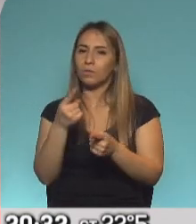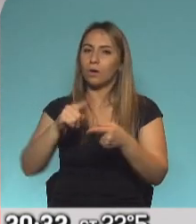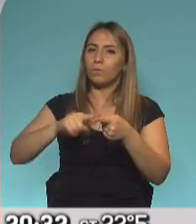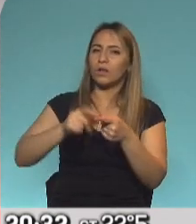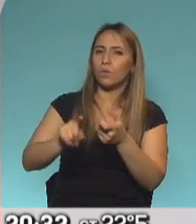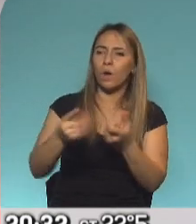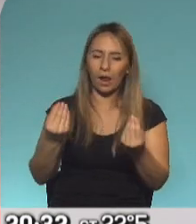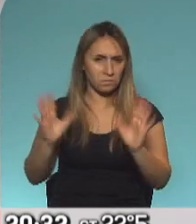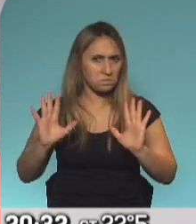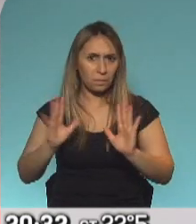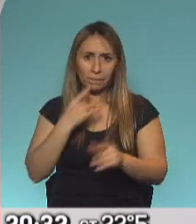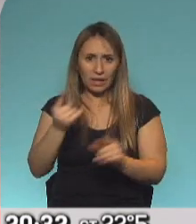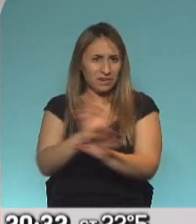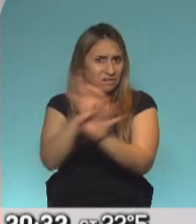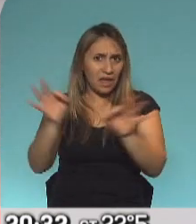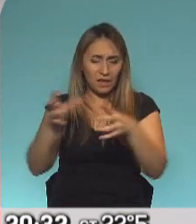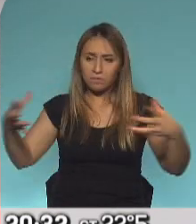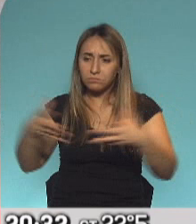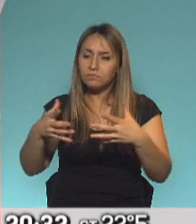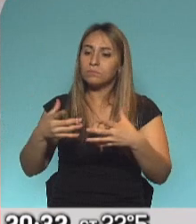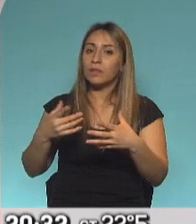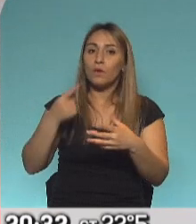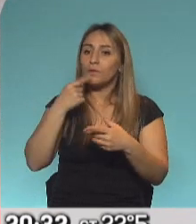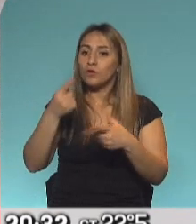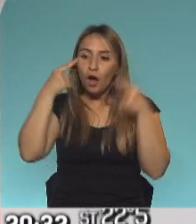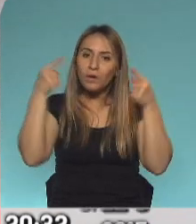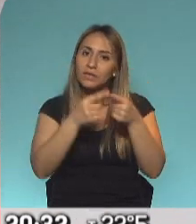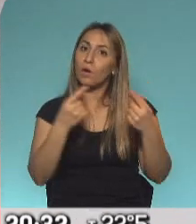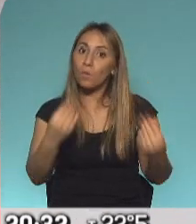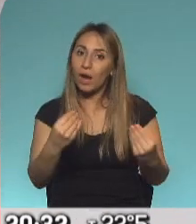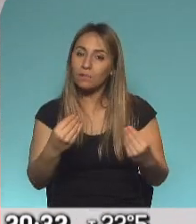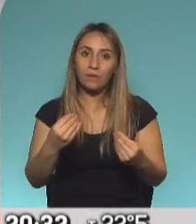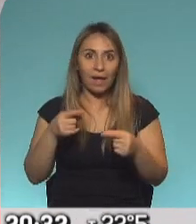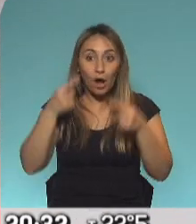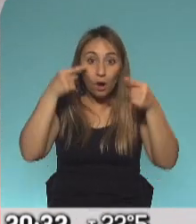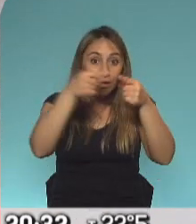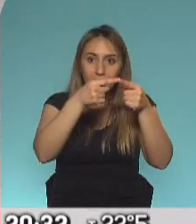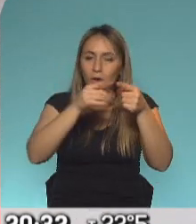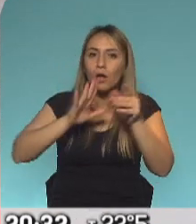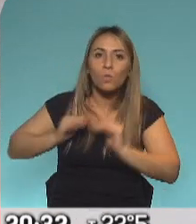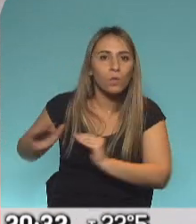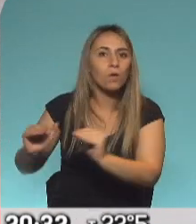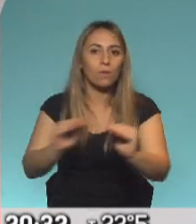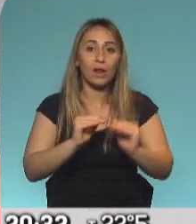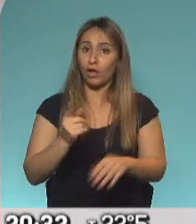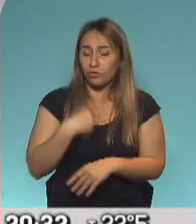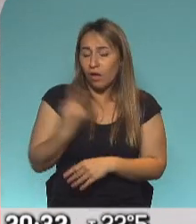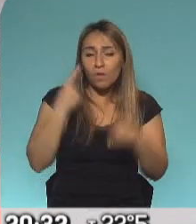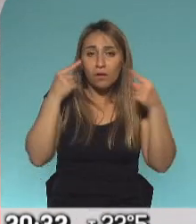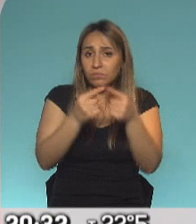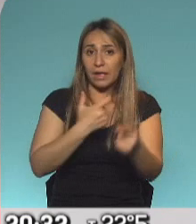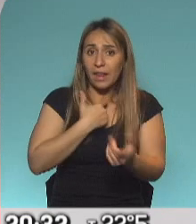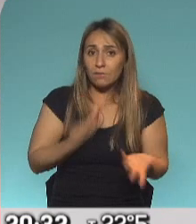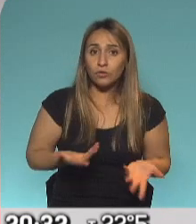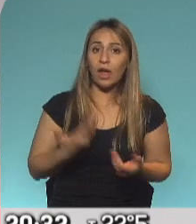y ahí estamos mucho más de acuerdo a dónde queremos ir. Todos queremos una Argentina productiva, una Argentina que genere empleo, y el Estado